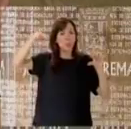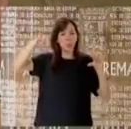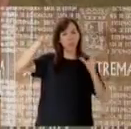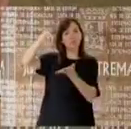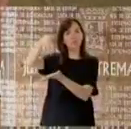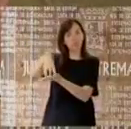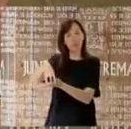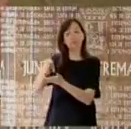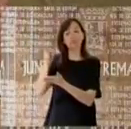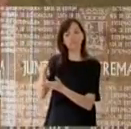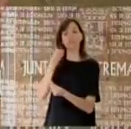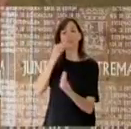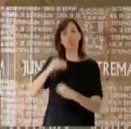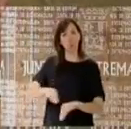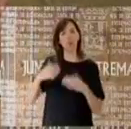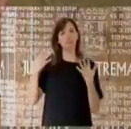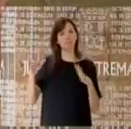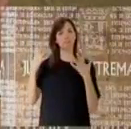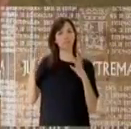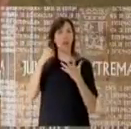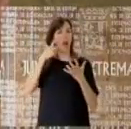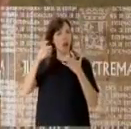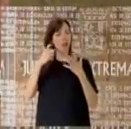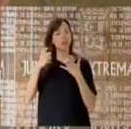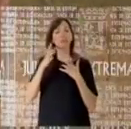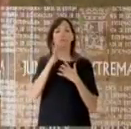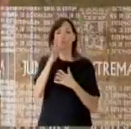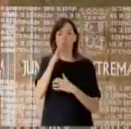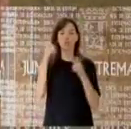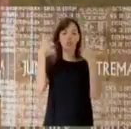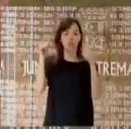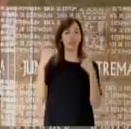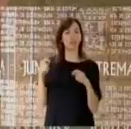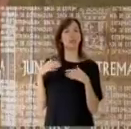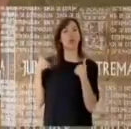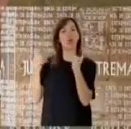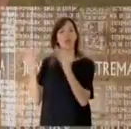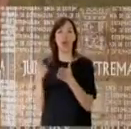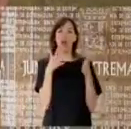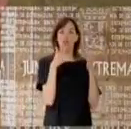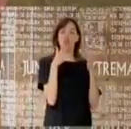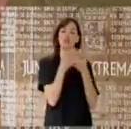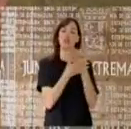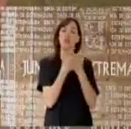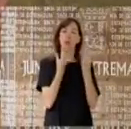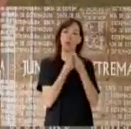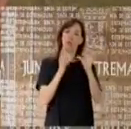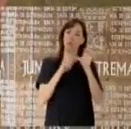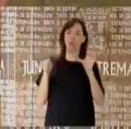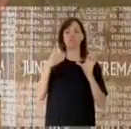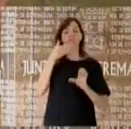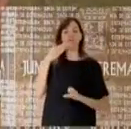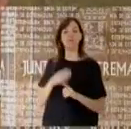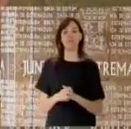por su relevancia histórica y artística merece esta declaración que hoy le otorga el Consejo de Gobierno de la Junta de Extremadura. Y con este